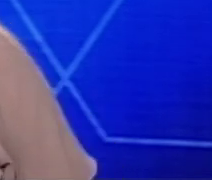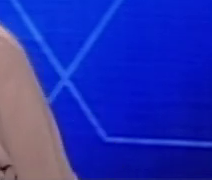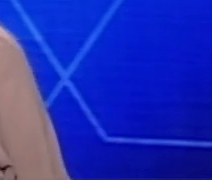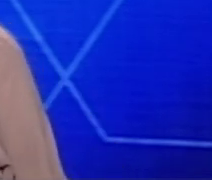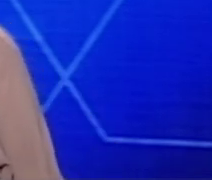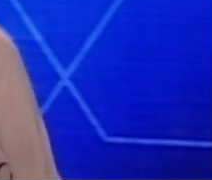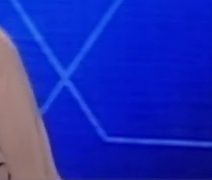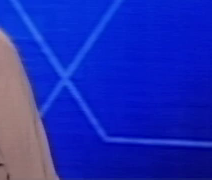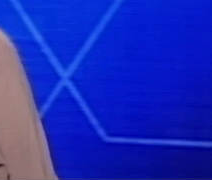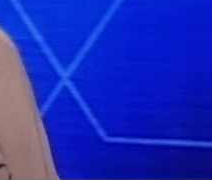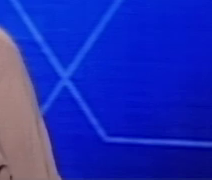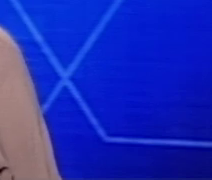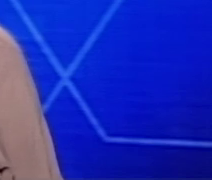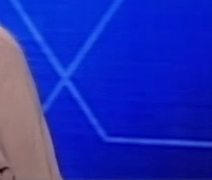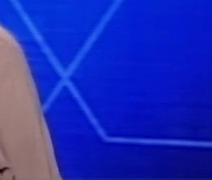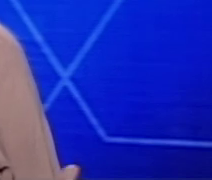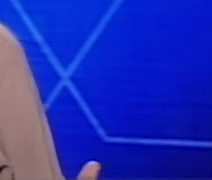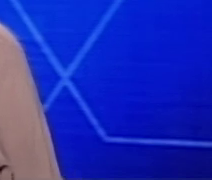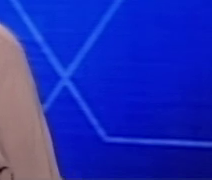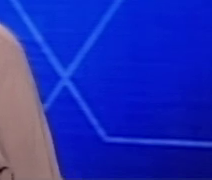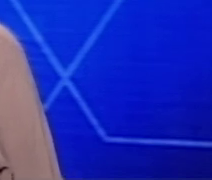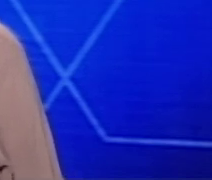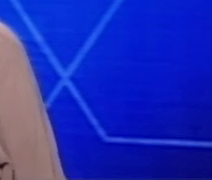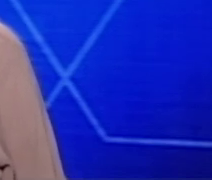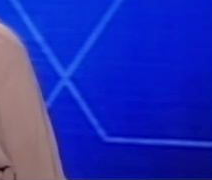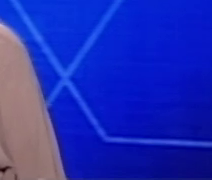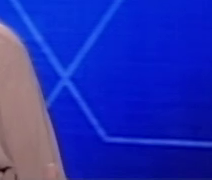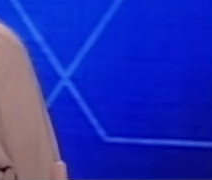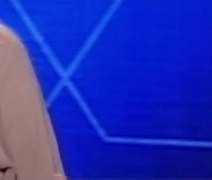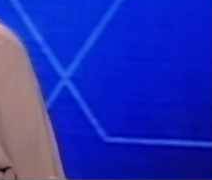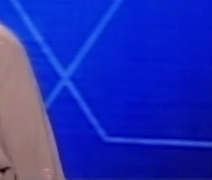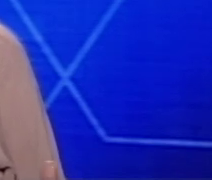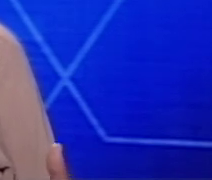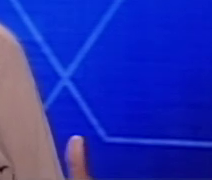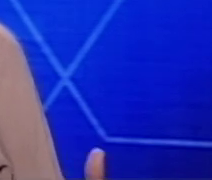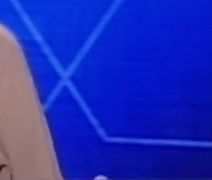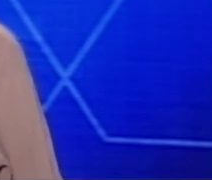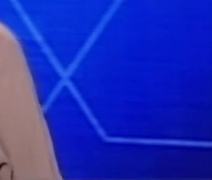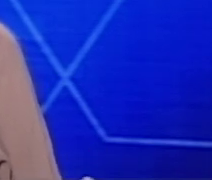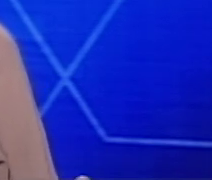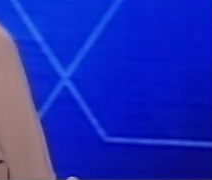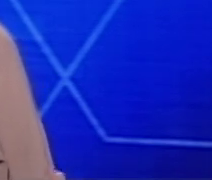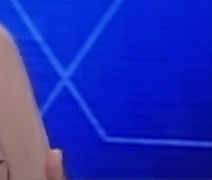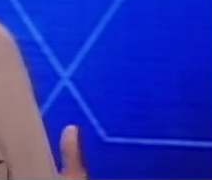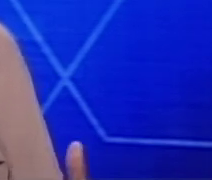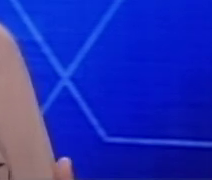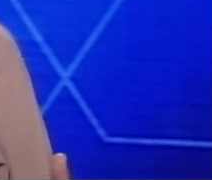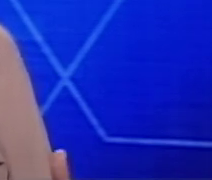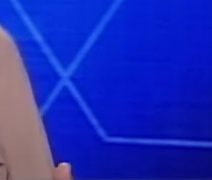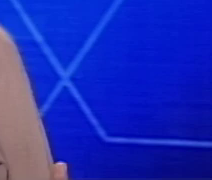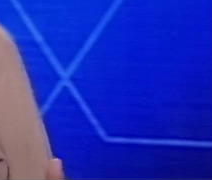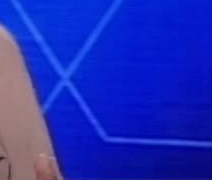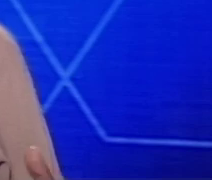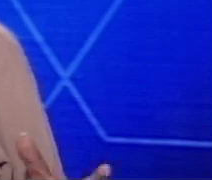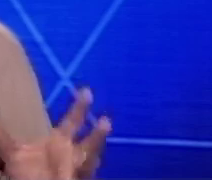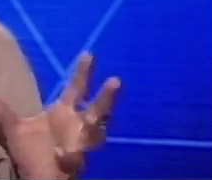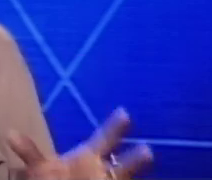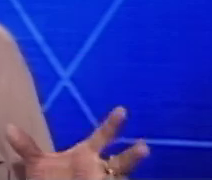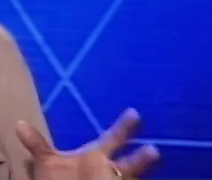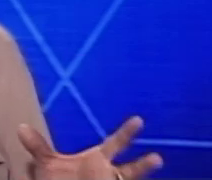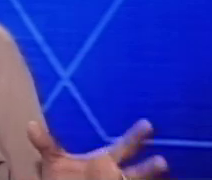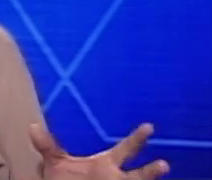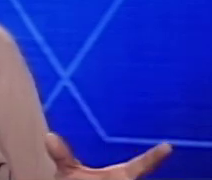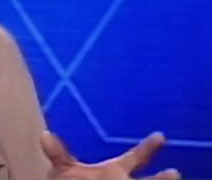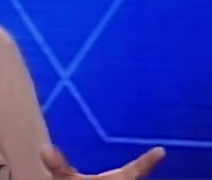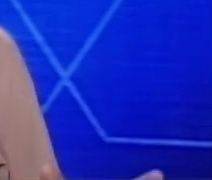fiscal general de la República mostraba su preocupación ante el incremento de los índices delictivos. ¿Cuál cree usted debería ser el